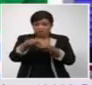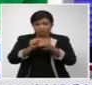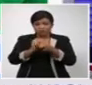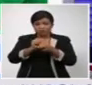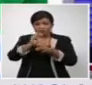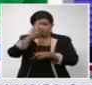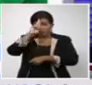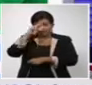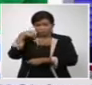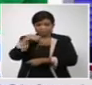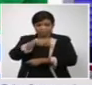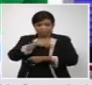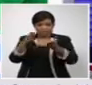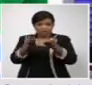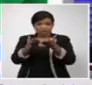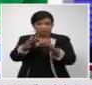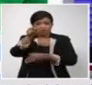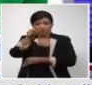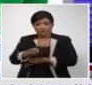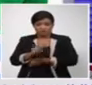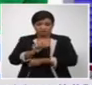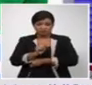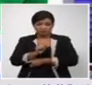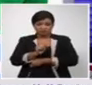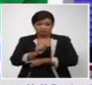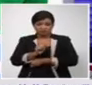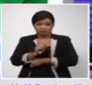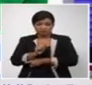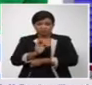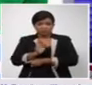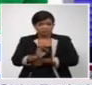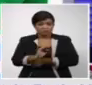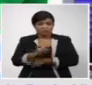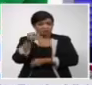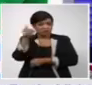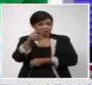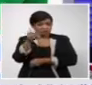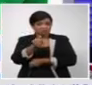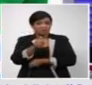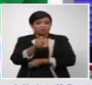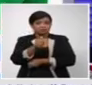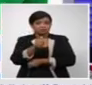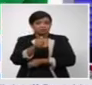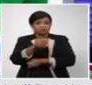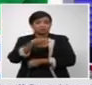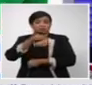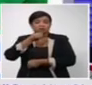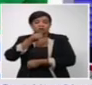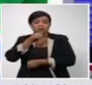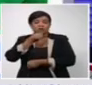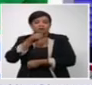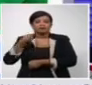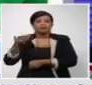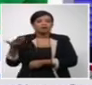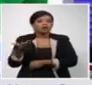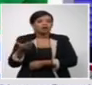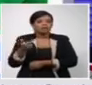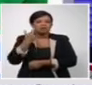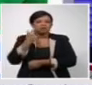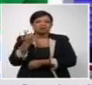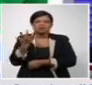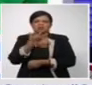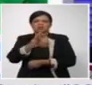de las carreras de ciencias médicas que están participando que es poder detectar los síntomas